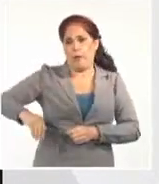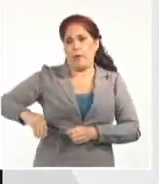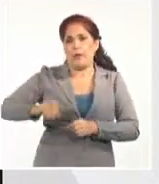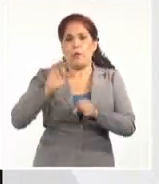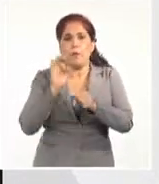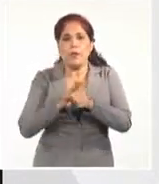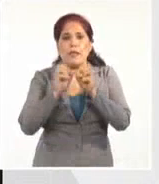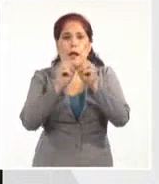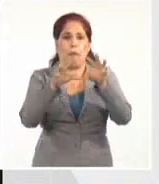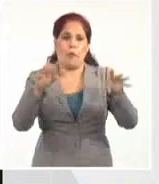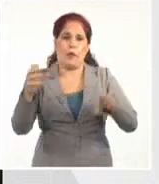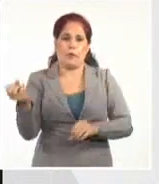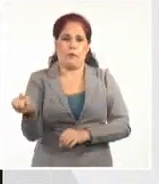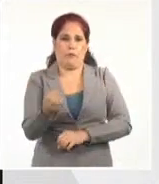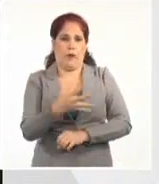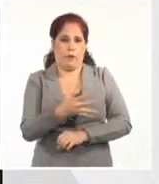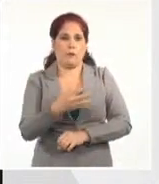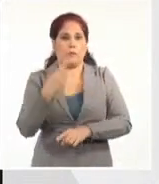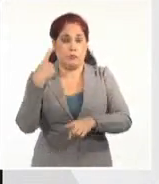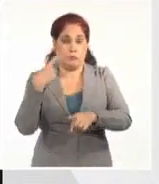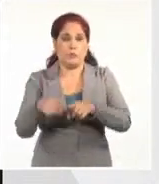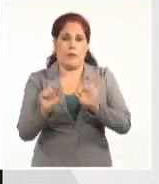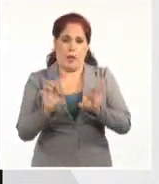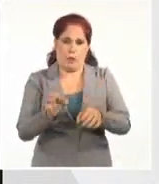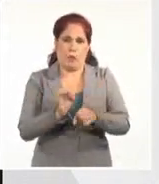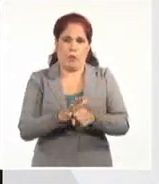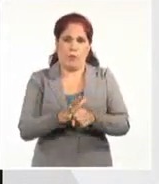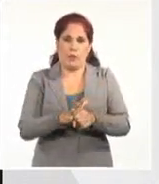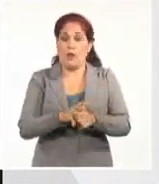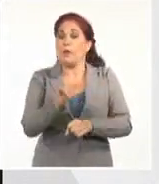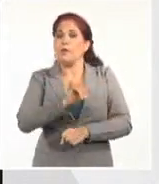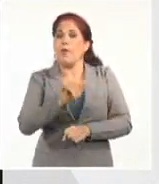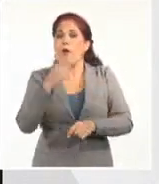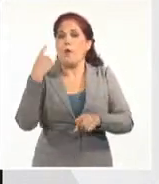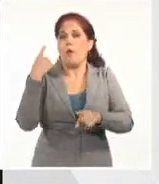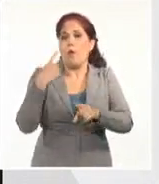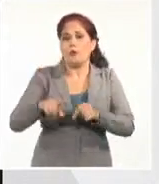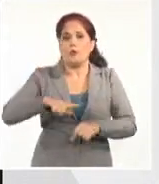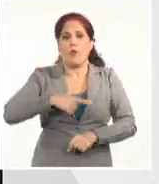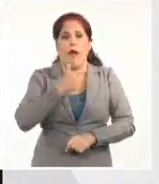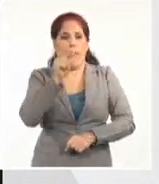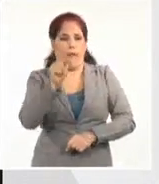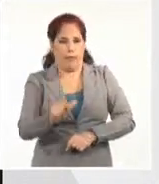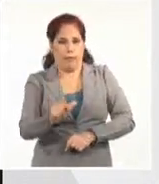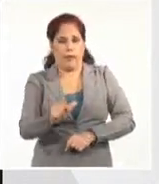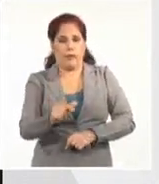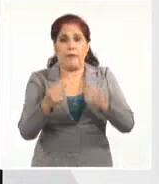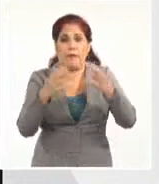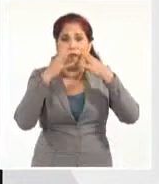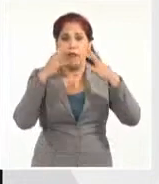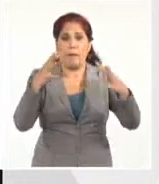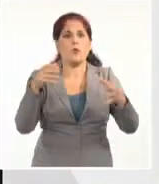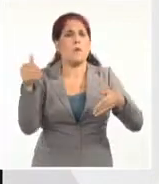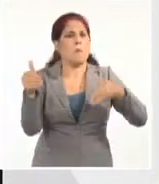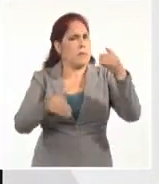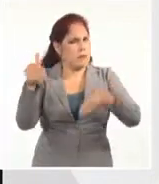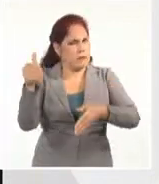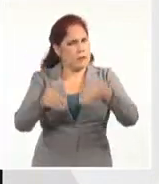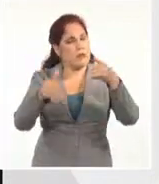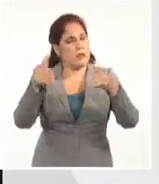digamos también de citar a artistas famosos para que participen